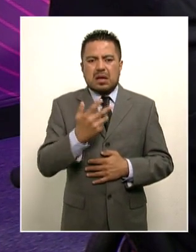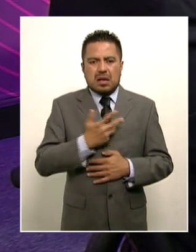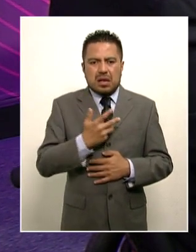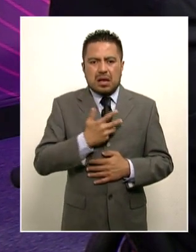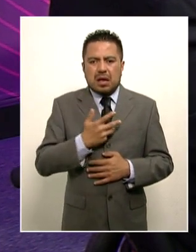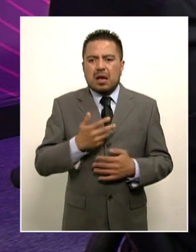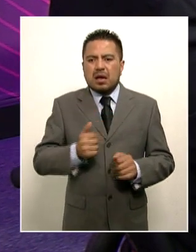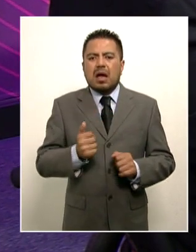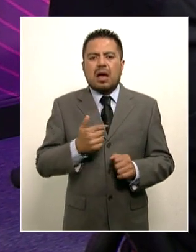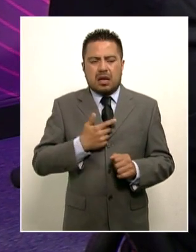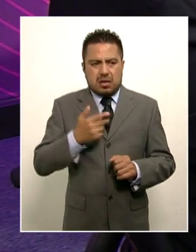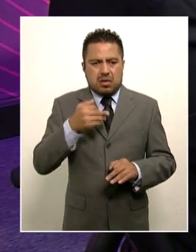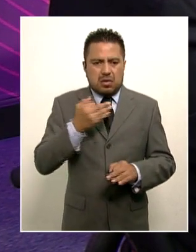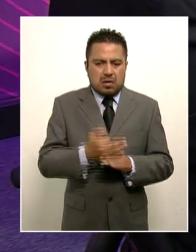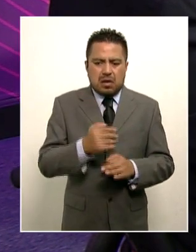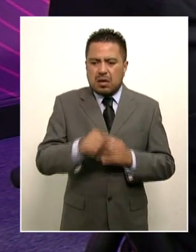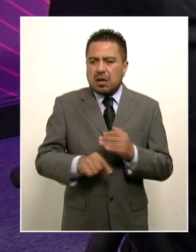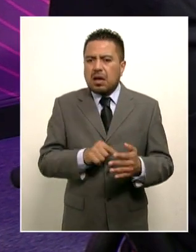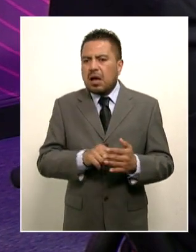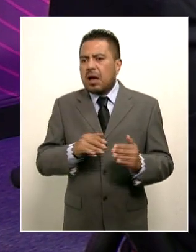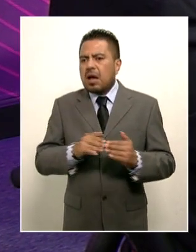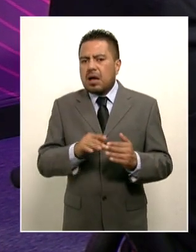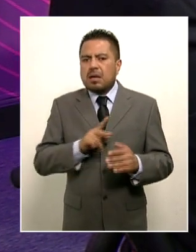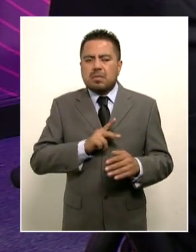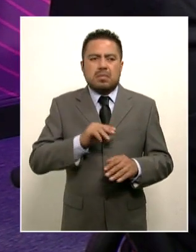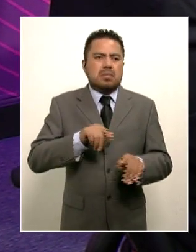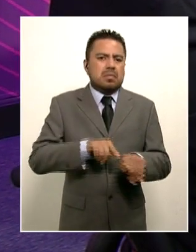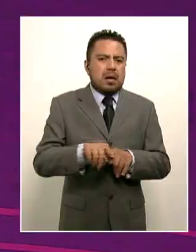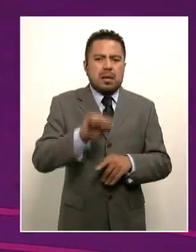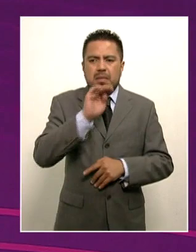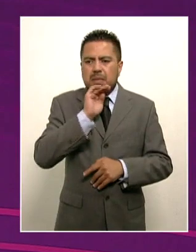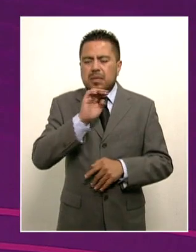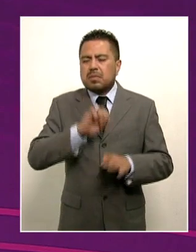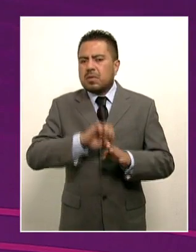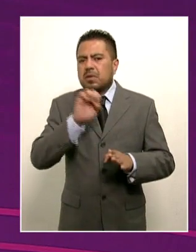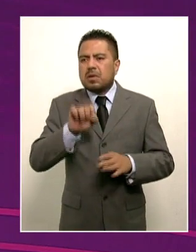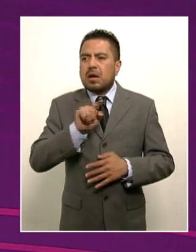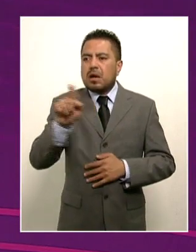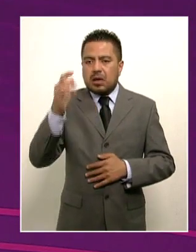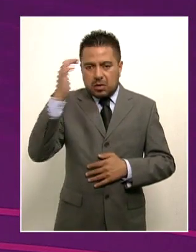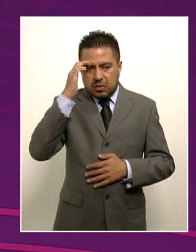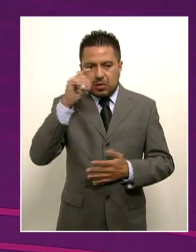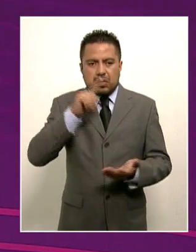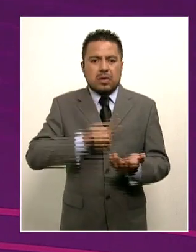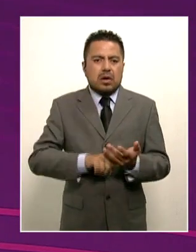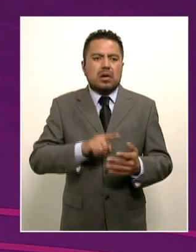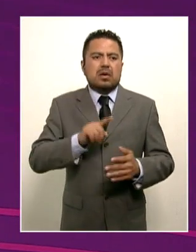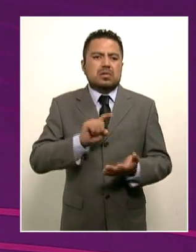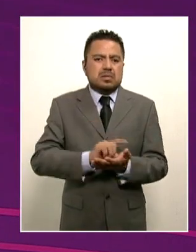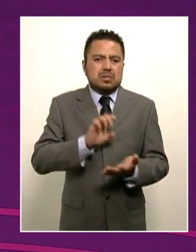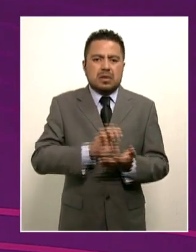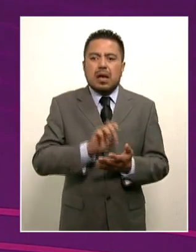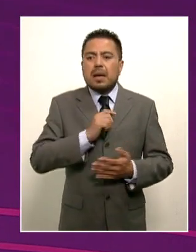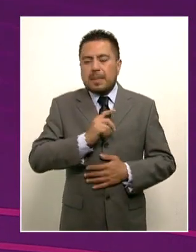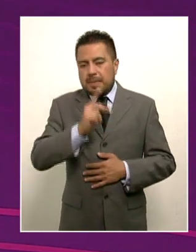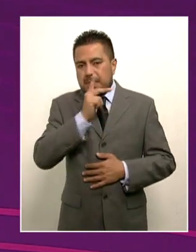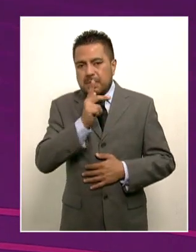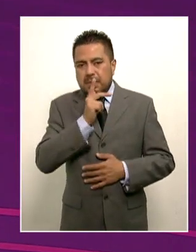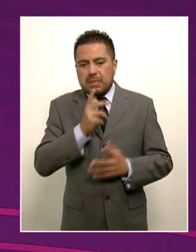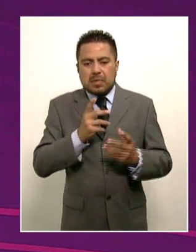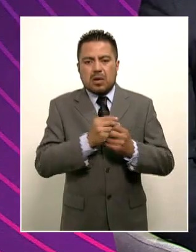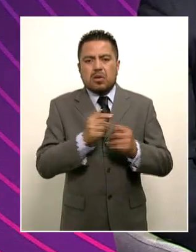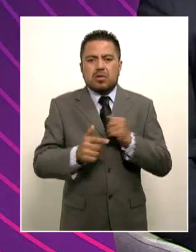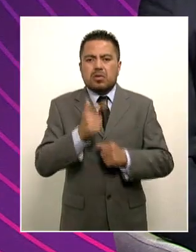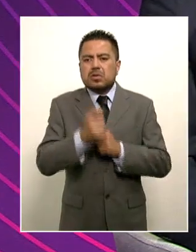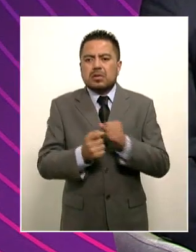que ya tengo la fortuna de tener aquí en casa a mi hermano y a mi mamá, debido a que, por ejemplo, por él conocí la discapacidad múltiple, por el lado de mi papá, cuando yo tuve 12